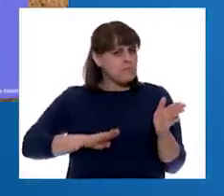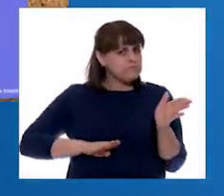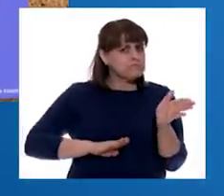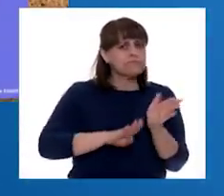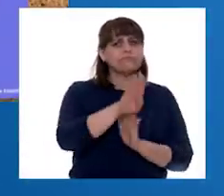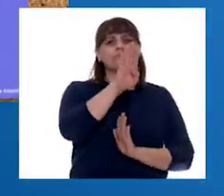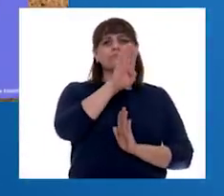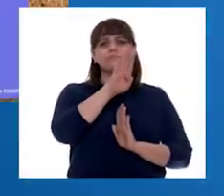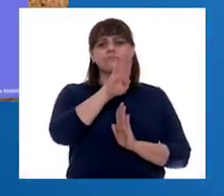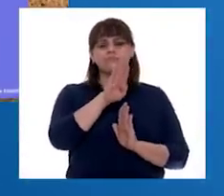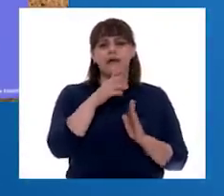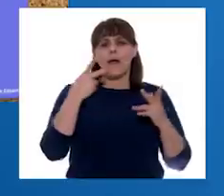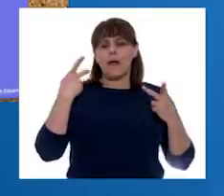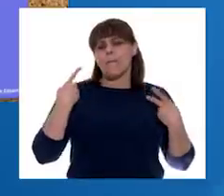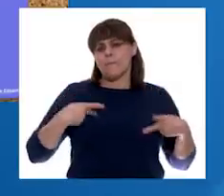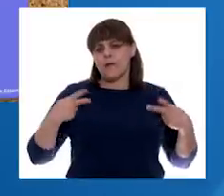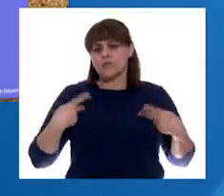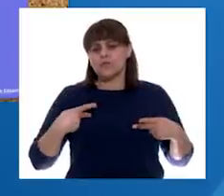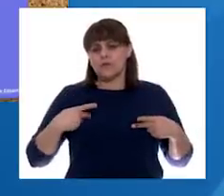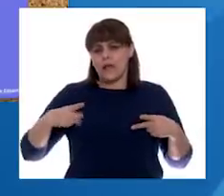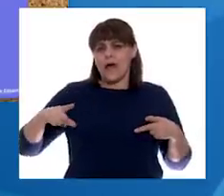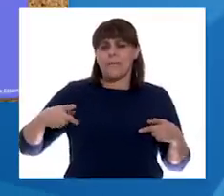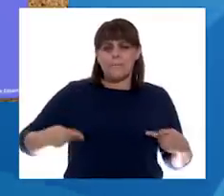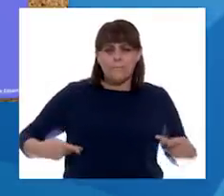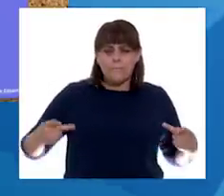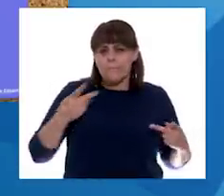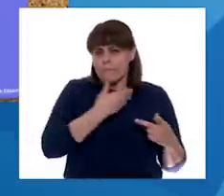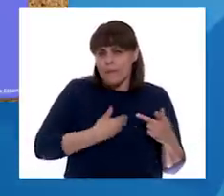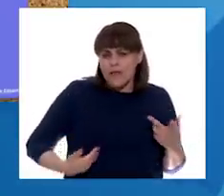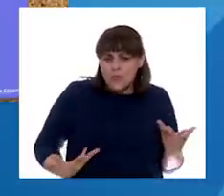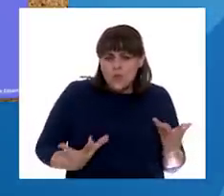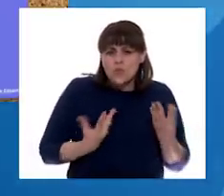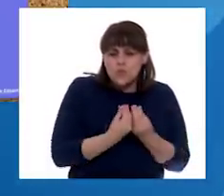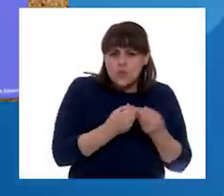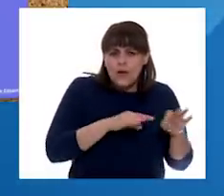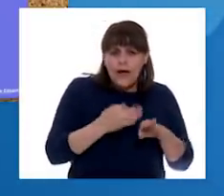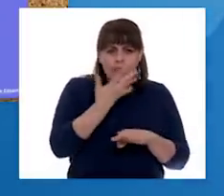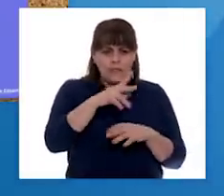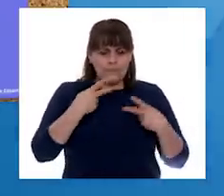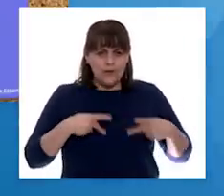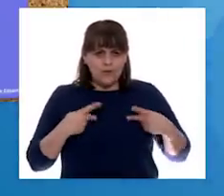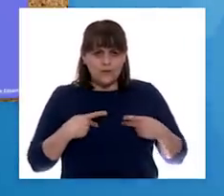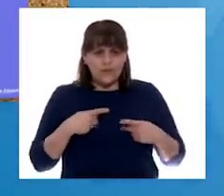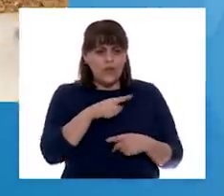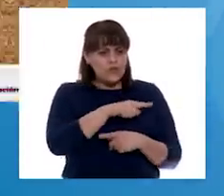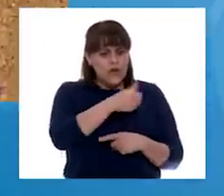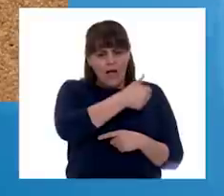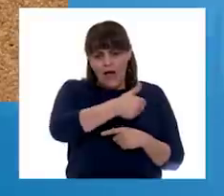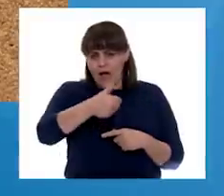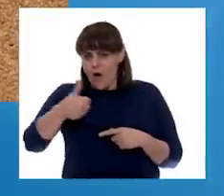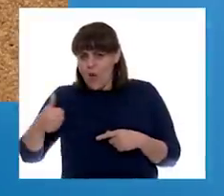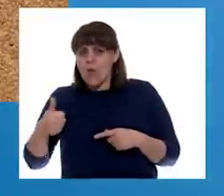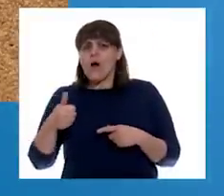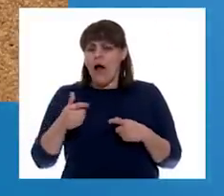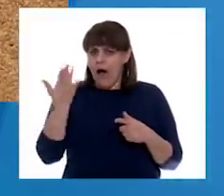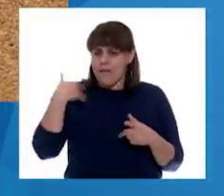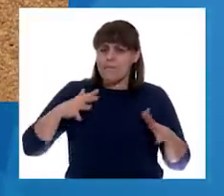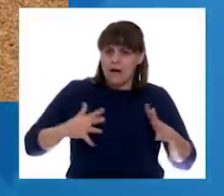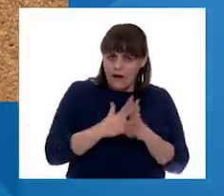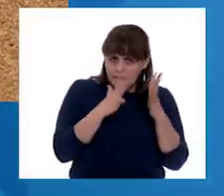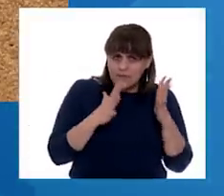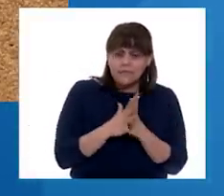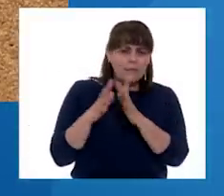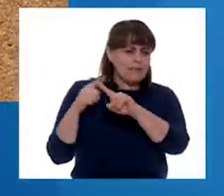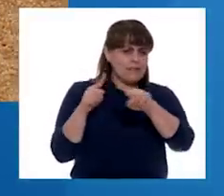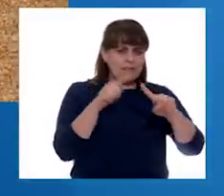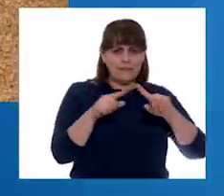hombres ocupando la presidencia. Todos y cada uno expulsados en rebeliones o golpes de Estado. Y 4 mandatos más de